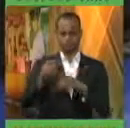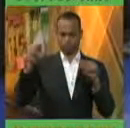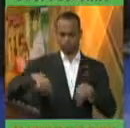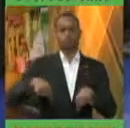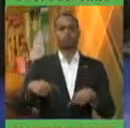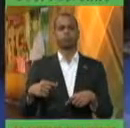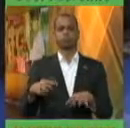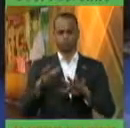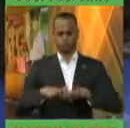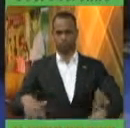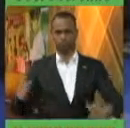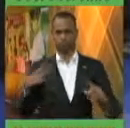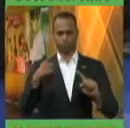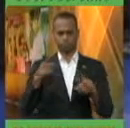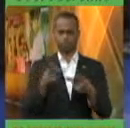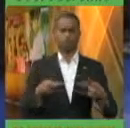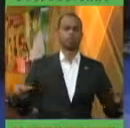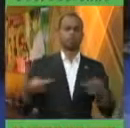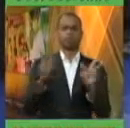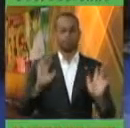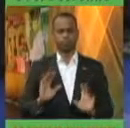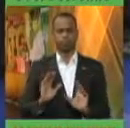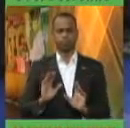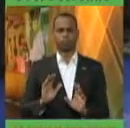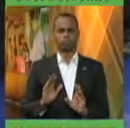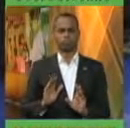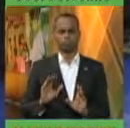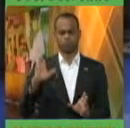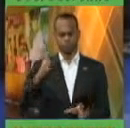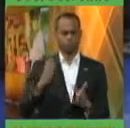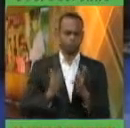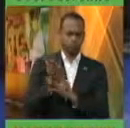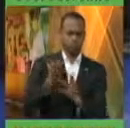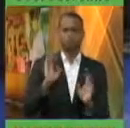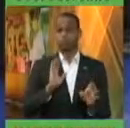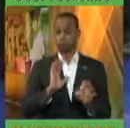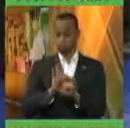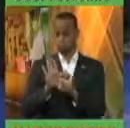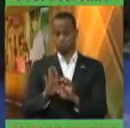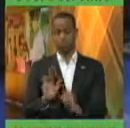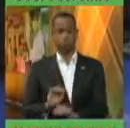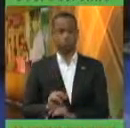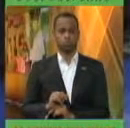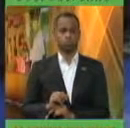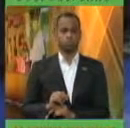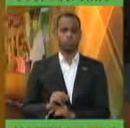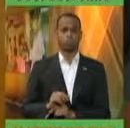este parque está totalmente accesible por ejemplo